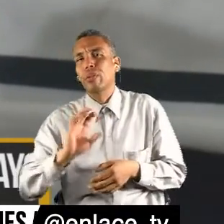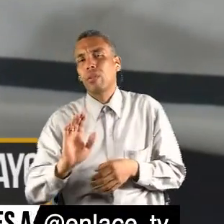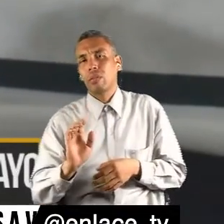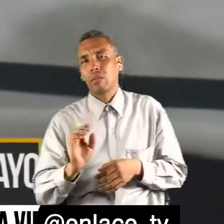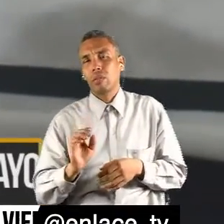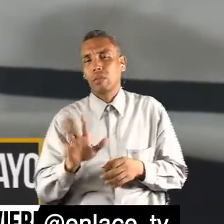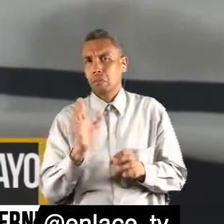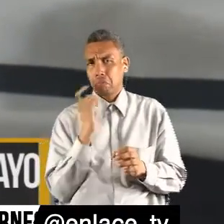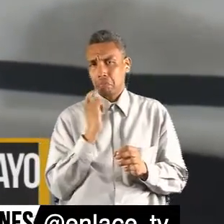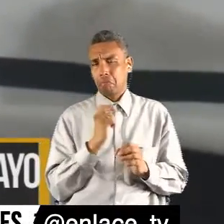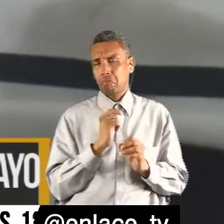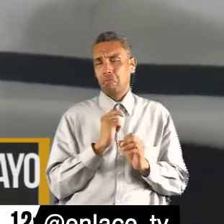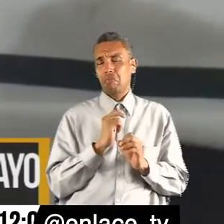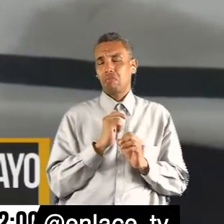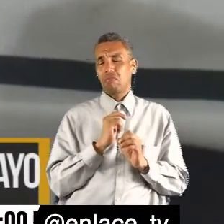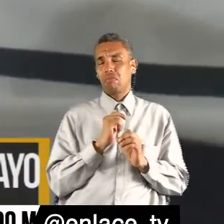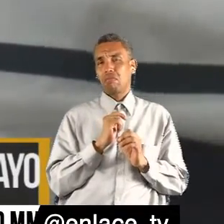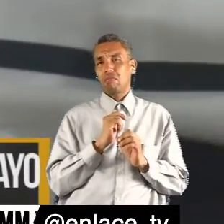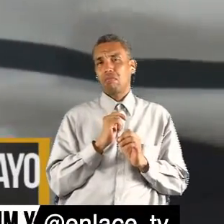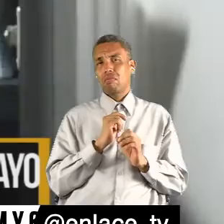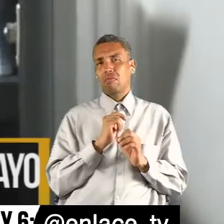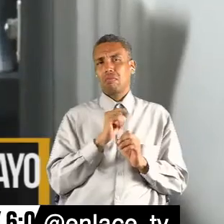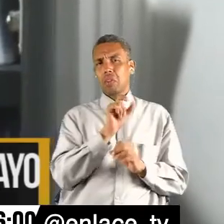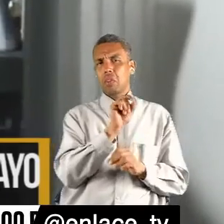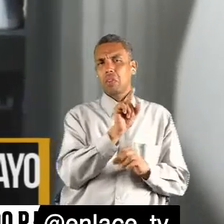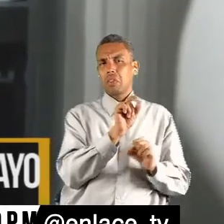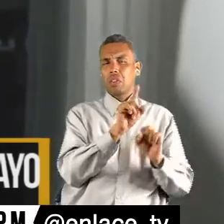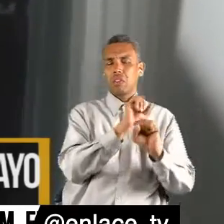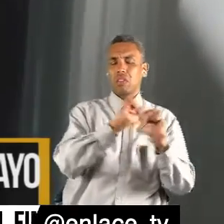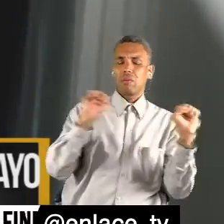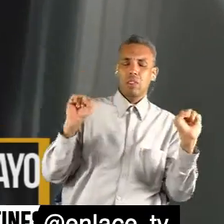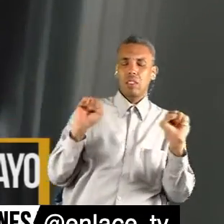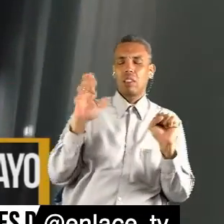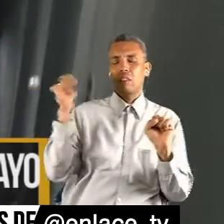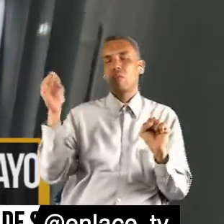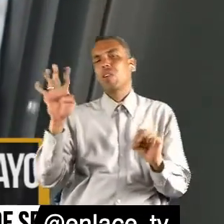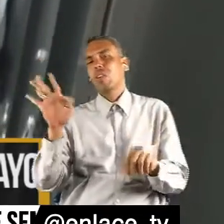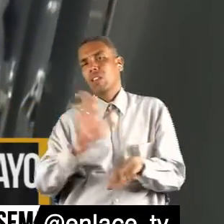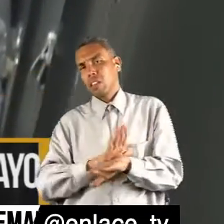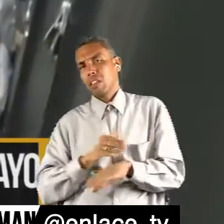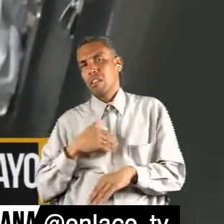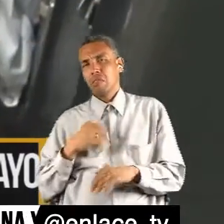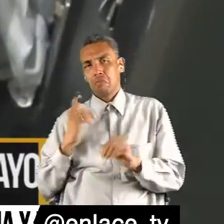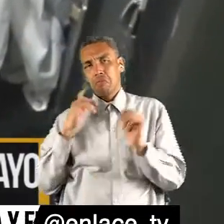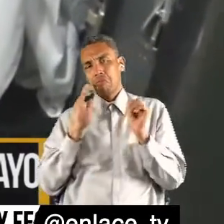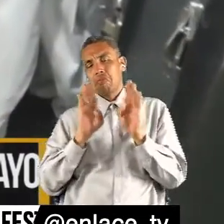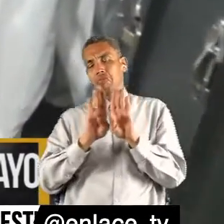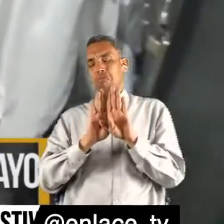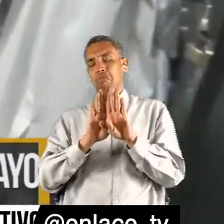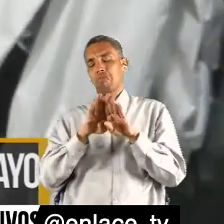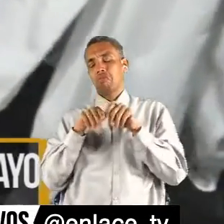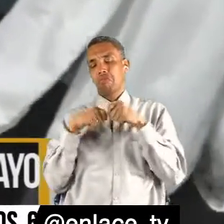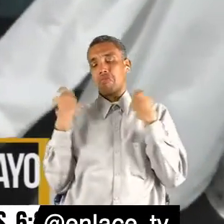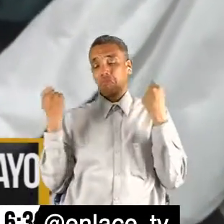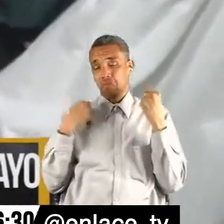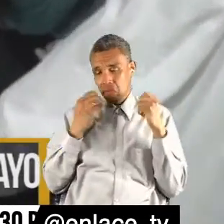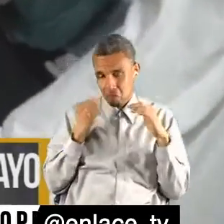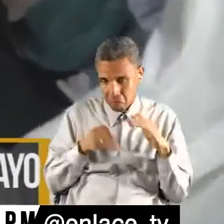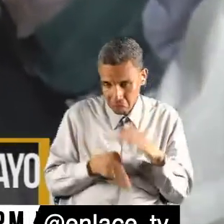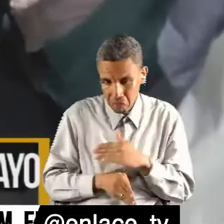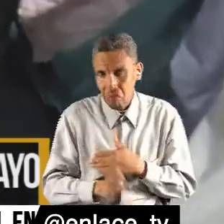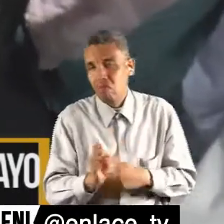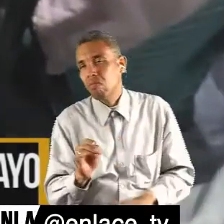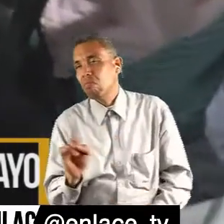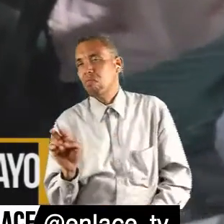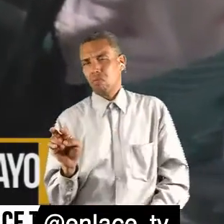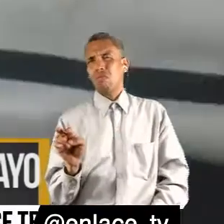tarde encontré La casa estaba toda completamente cerrada, pero por el patio se ingresaron los ladrones y